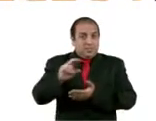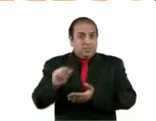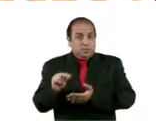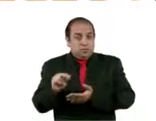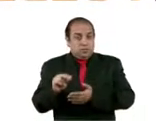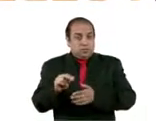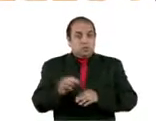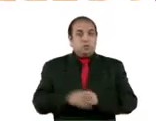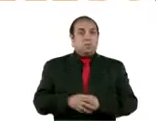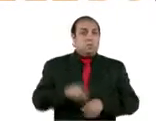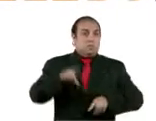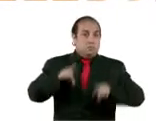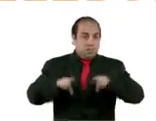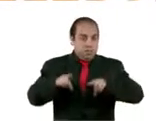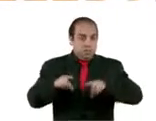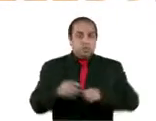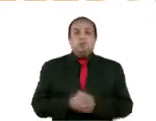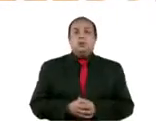Entonces,